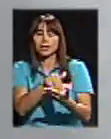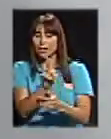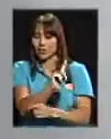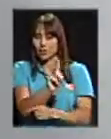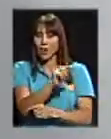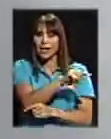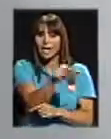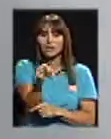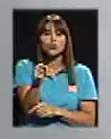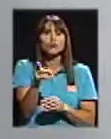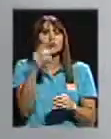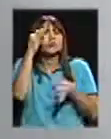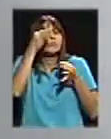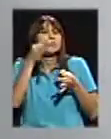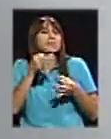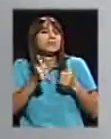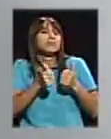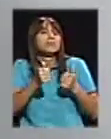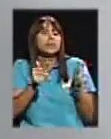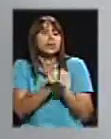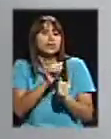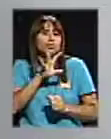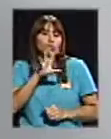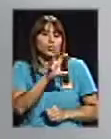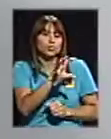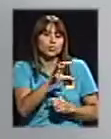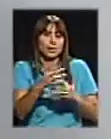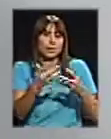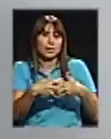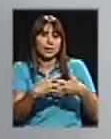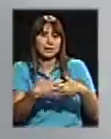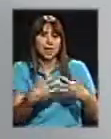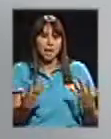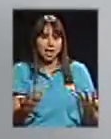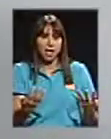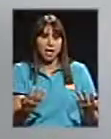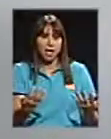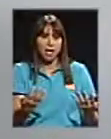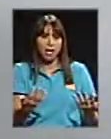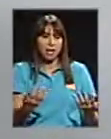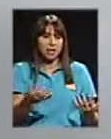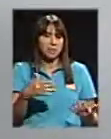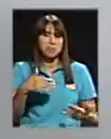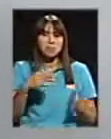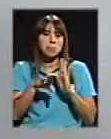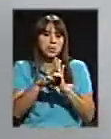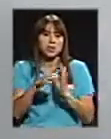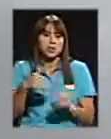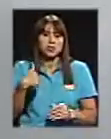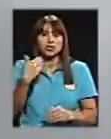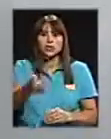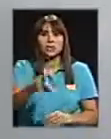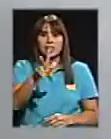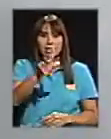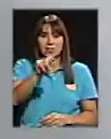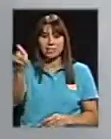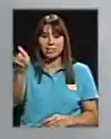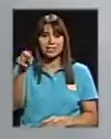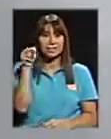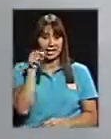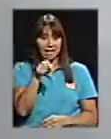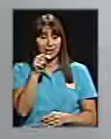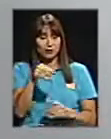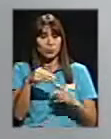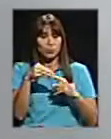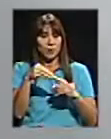ellos o qué esperan que va a ser el desempeño de su empresa en el siguiente trimestre. Eso es exclusivamente para el